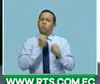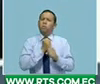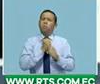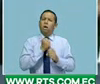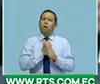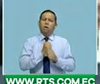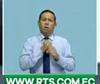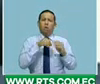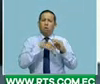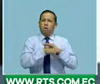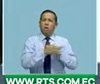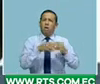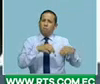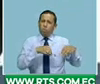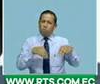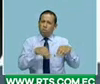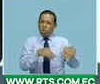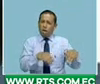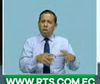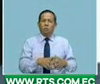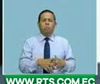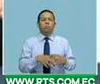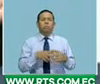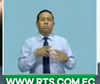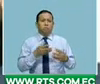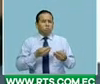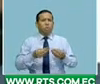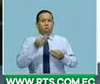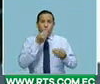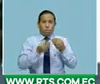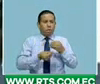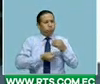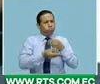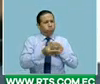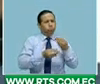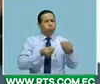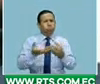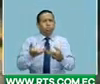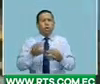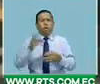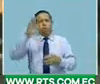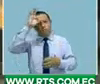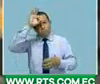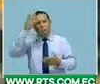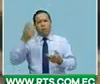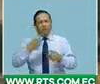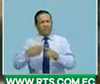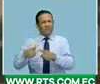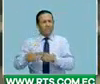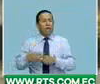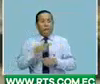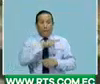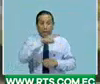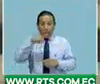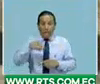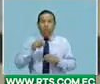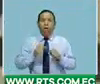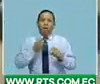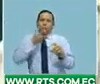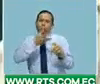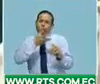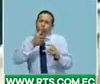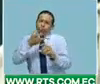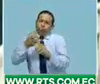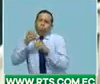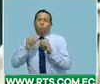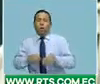los supermercados, el abastecimiento de toda la cadena de alimentos, farmacias. Para el alcalde de la capital, esta decisión es favorable,